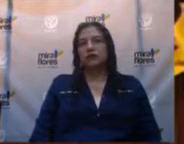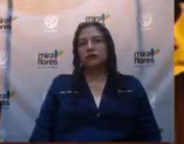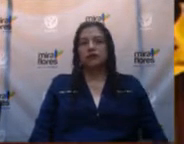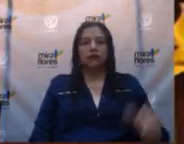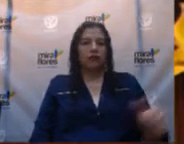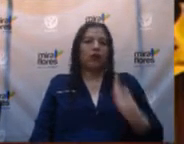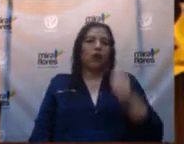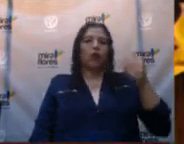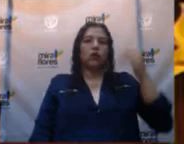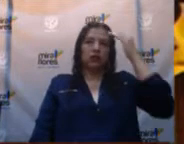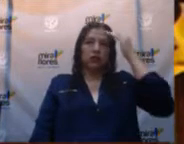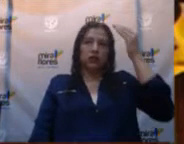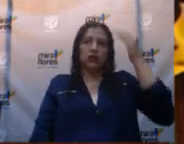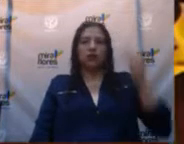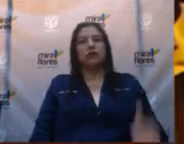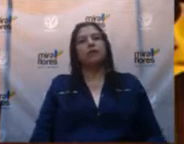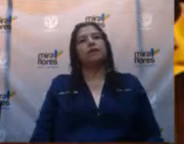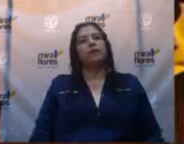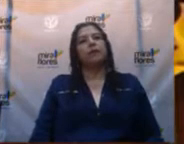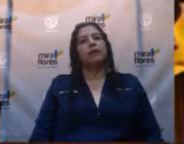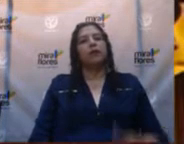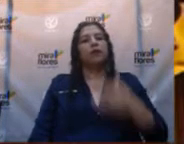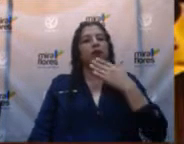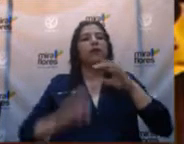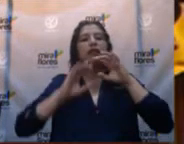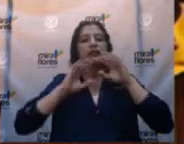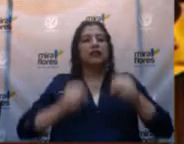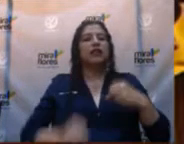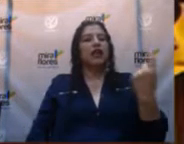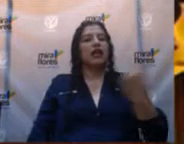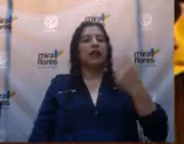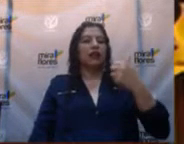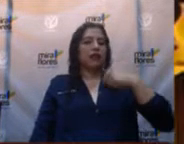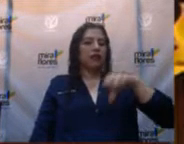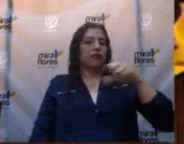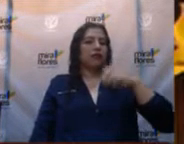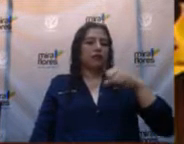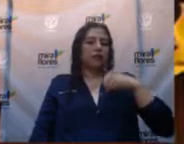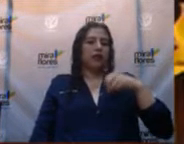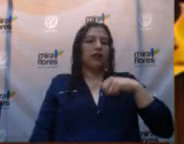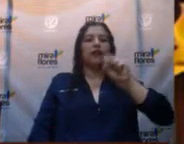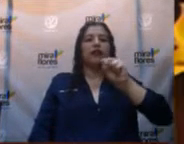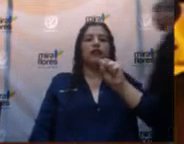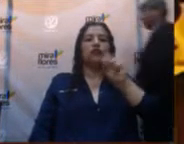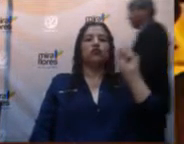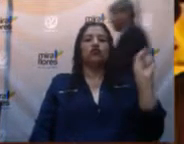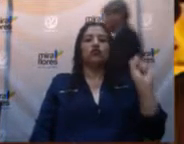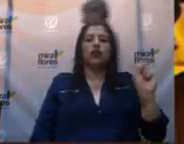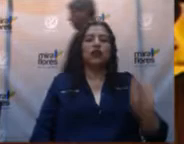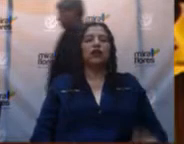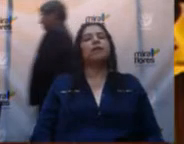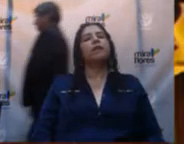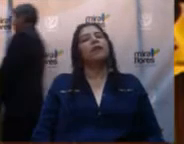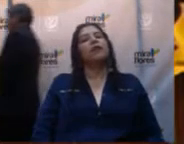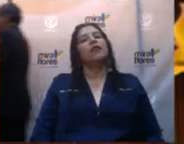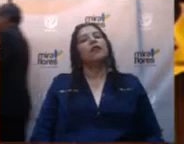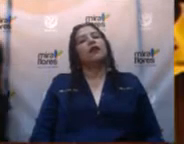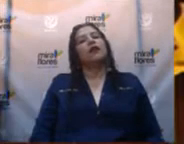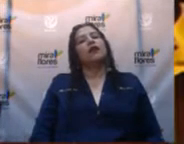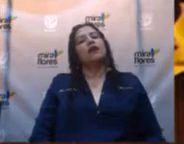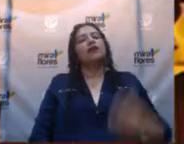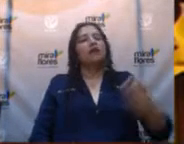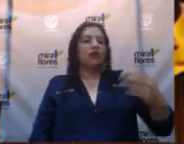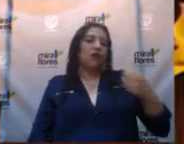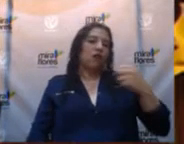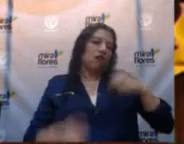El otro saludo es el remitido por la Secretaría General de la Municipalidad de Surquillo. Señor Jorge Vicente Muñoz